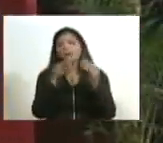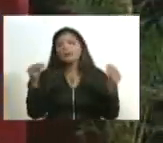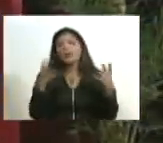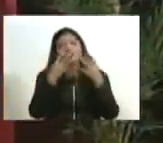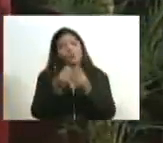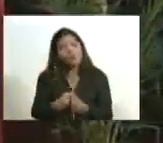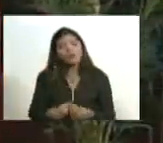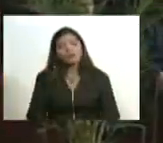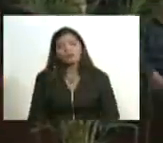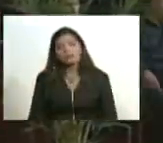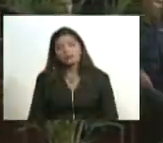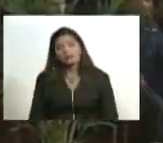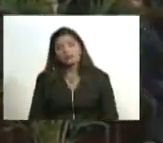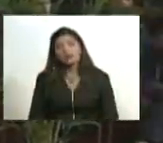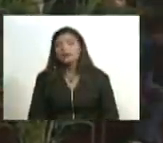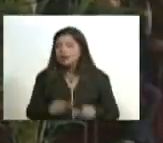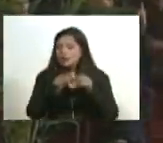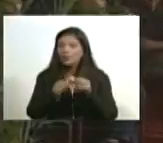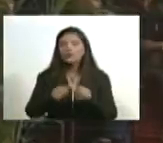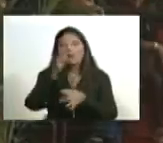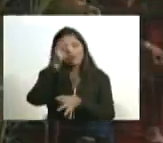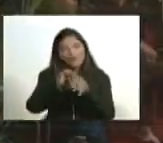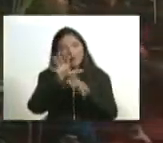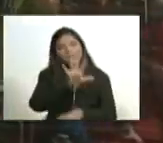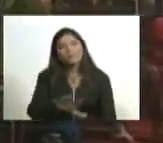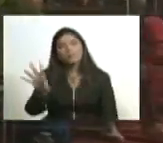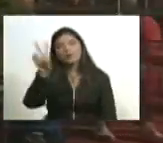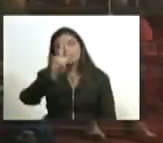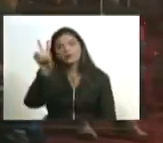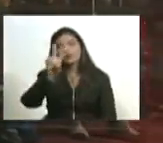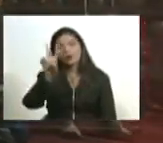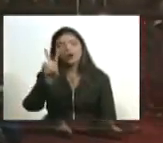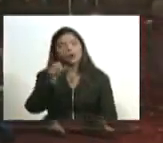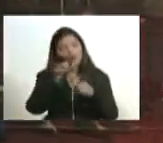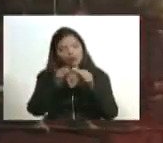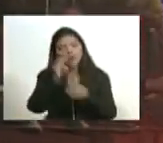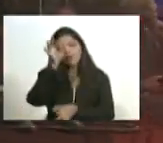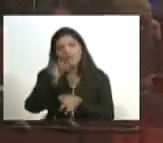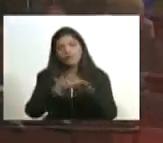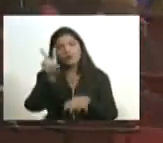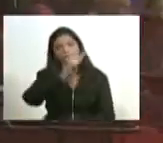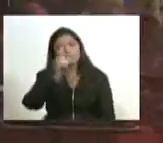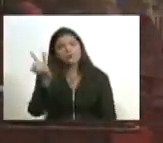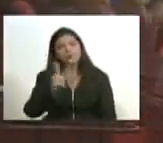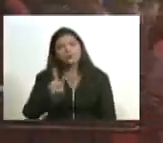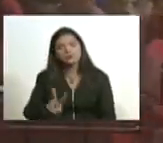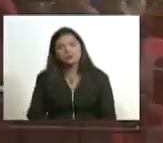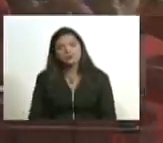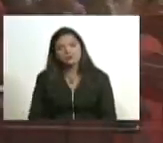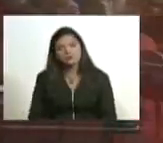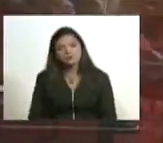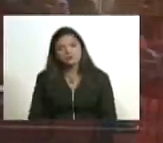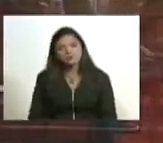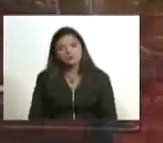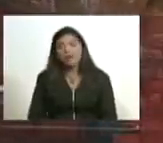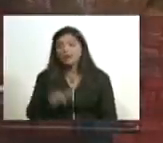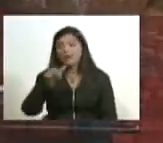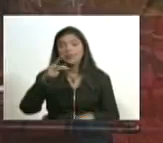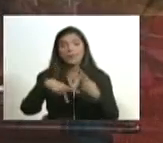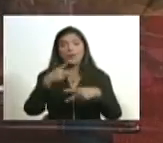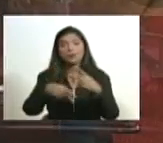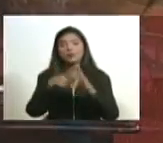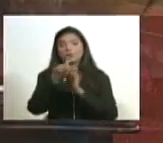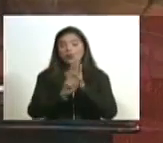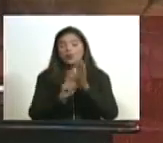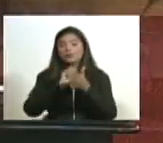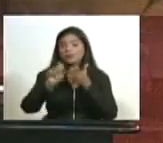acompañan, que sigan teniendo fe en Venezuela, que sigan teniendo fe en Venezuela. Y este proceso popular